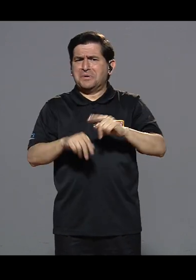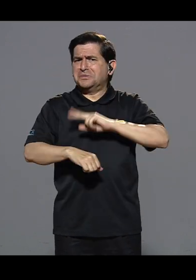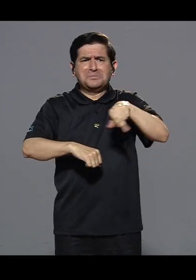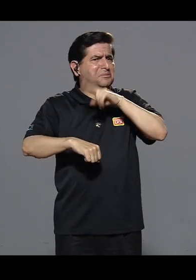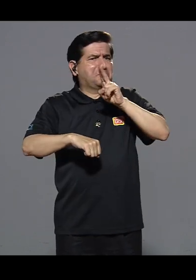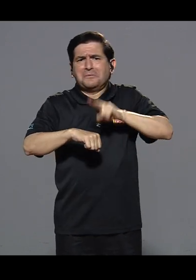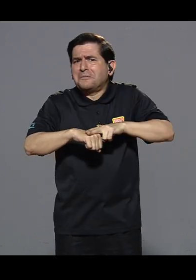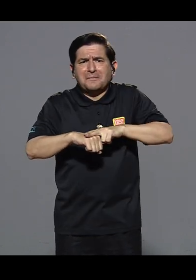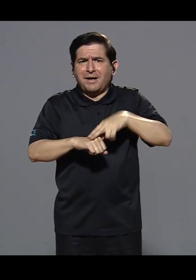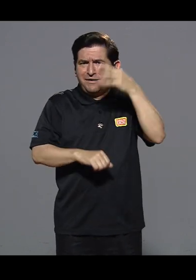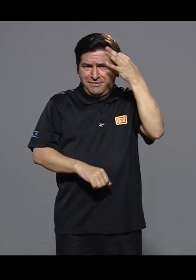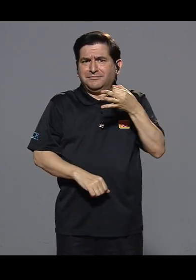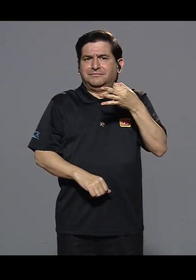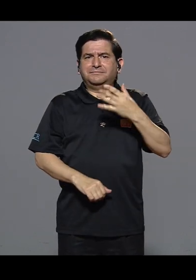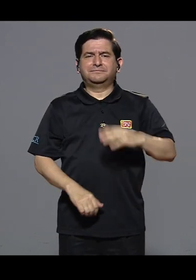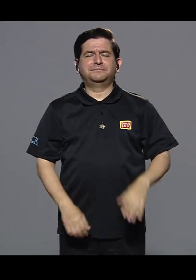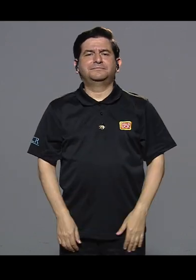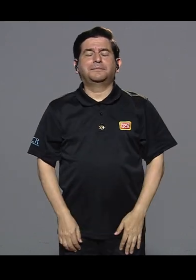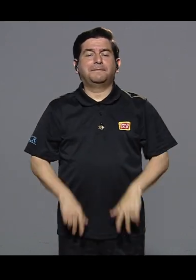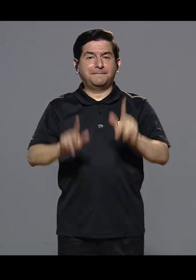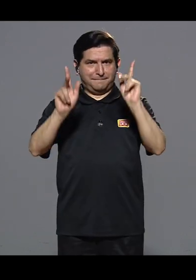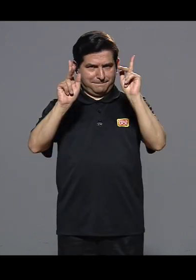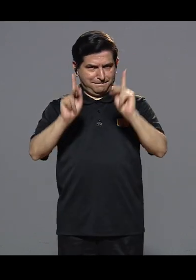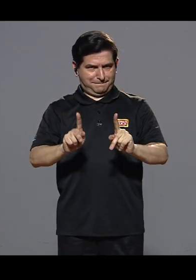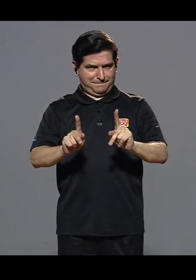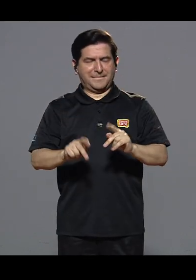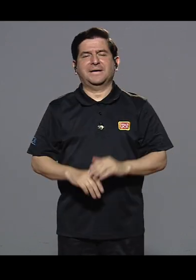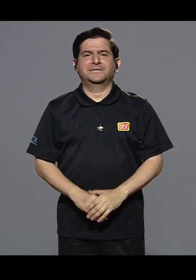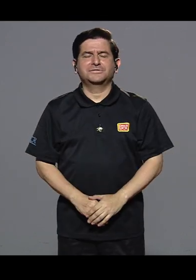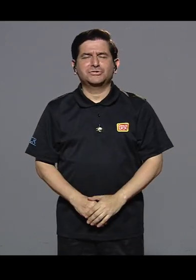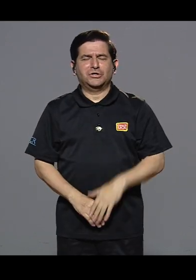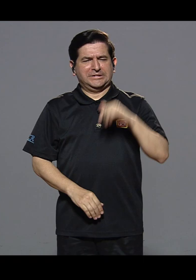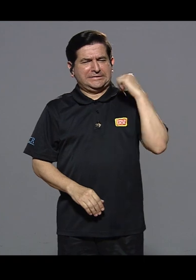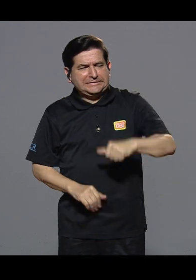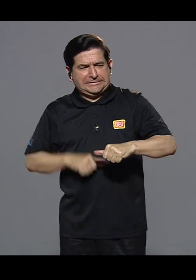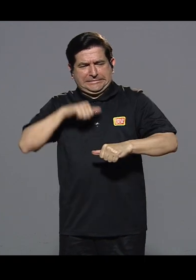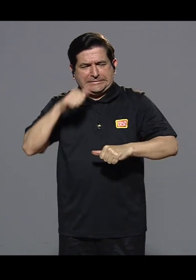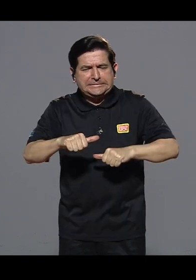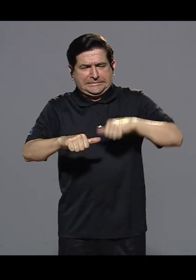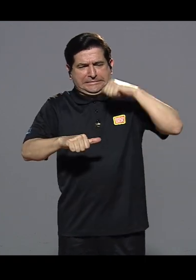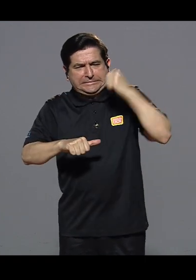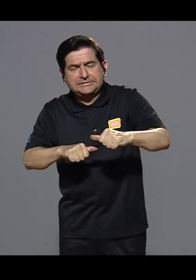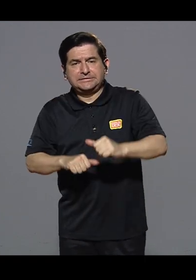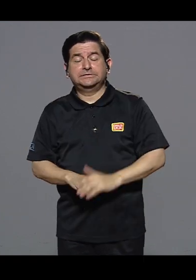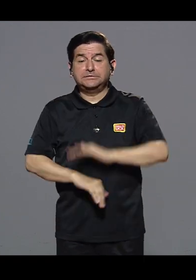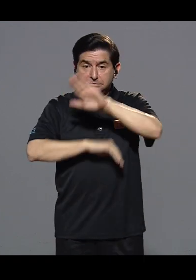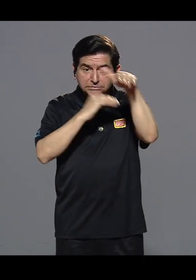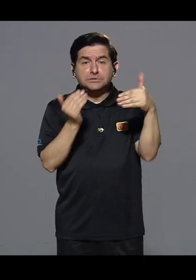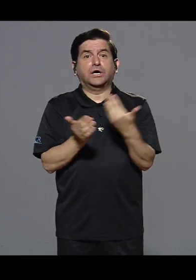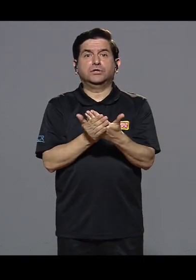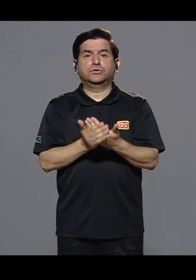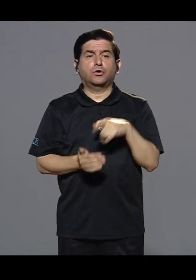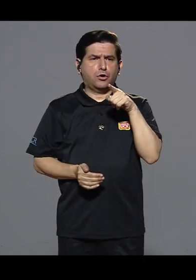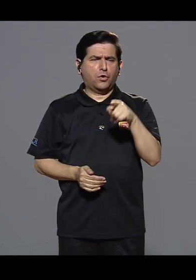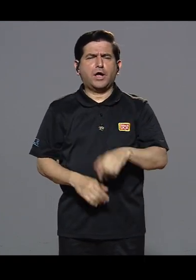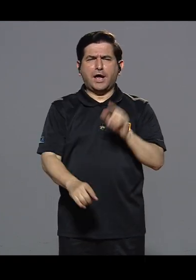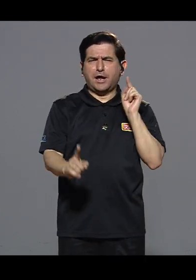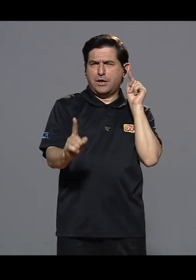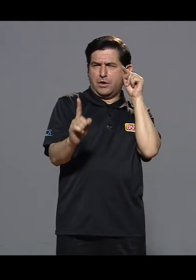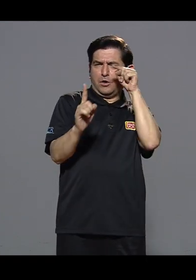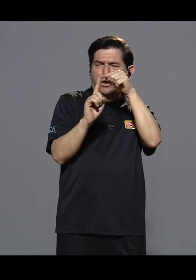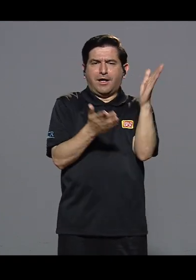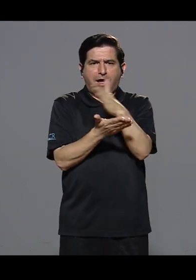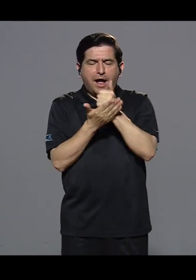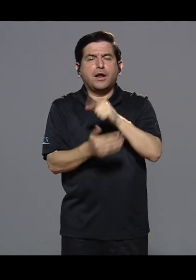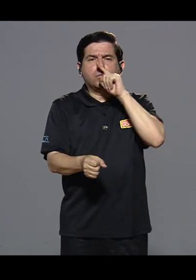común, normal. Una persona muy persistente y así es en todo, o sea, cuando él se propone